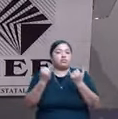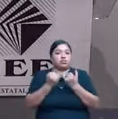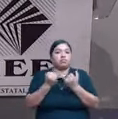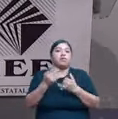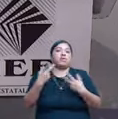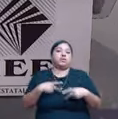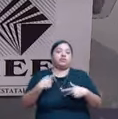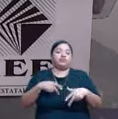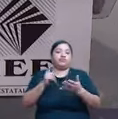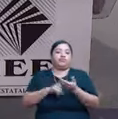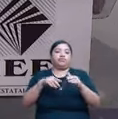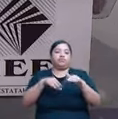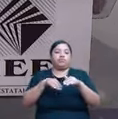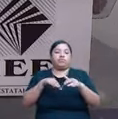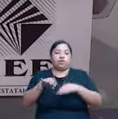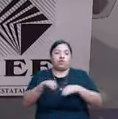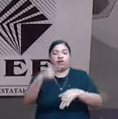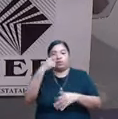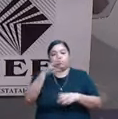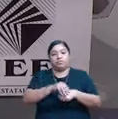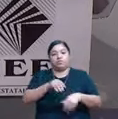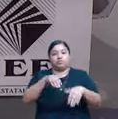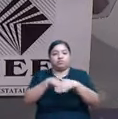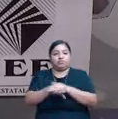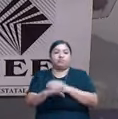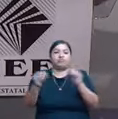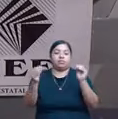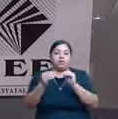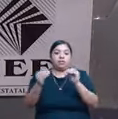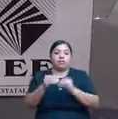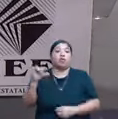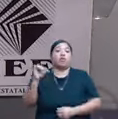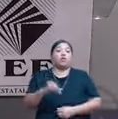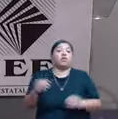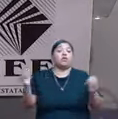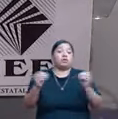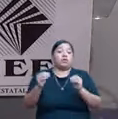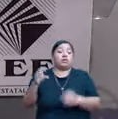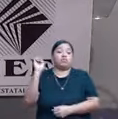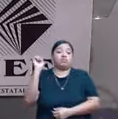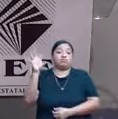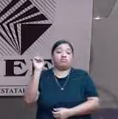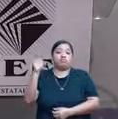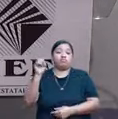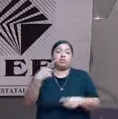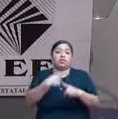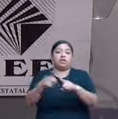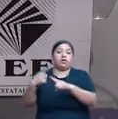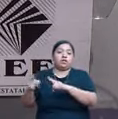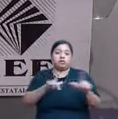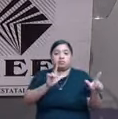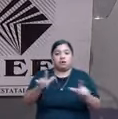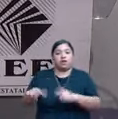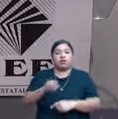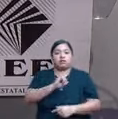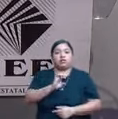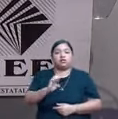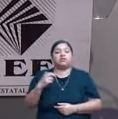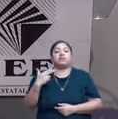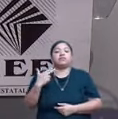por la apertura de este ejercicio democrático. Este debate se está transmitiendo en vivo a través de las diferentes plataformas del Instituto Estatal Electoral de